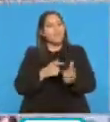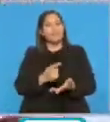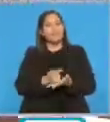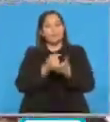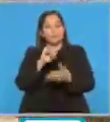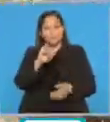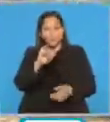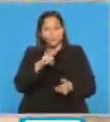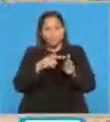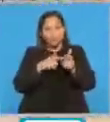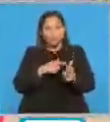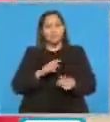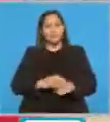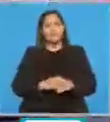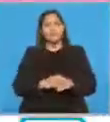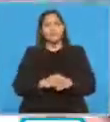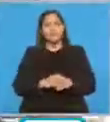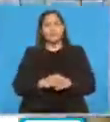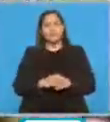Sí, seguimos, gracias.